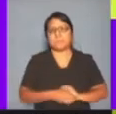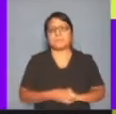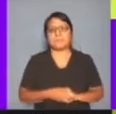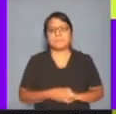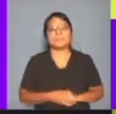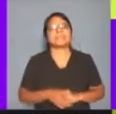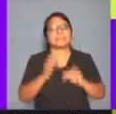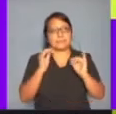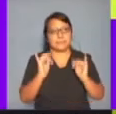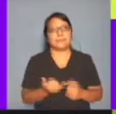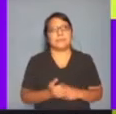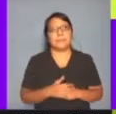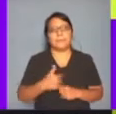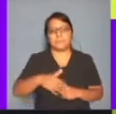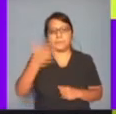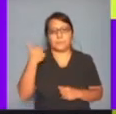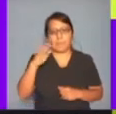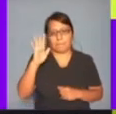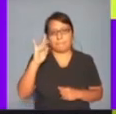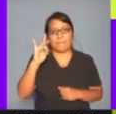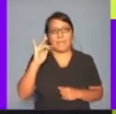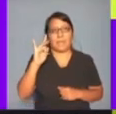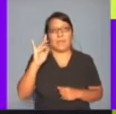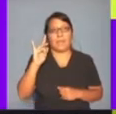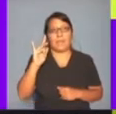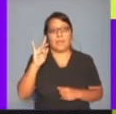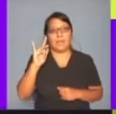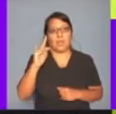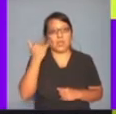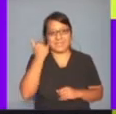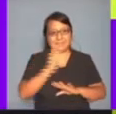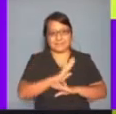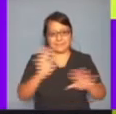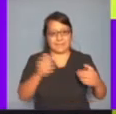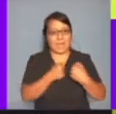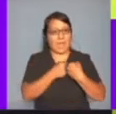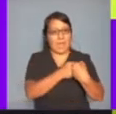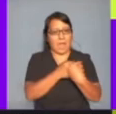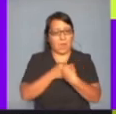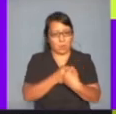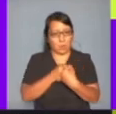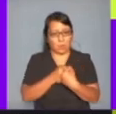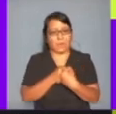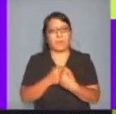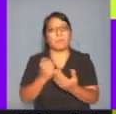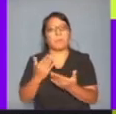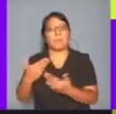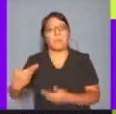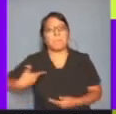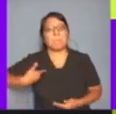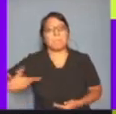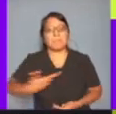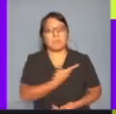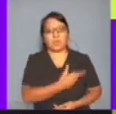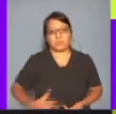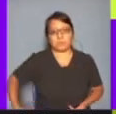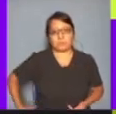el día miércoles lanzamos este acuerdo escolar a pedido del gobernador,